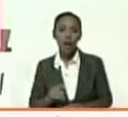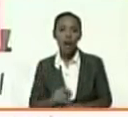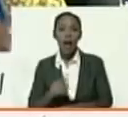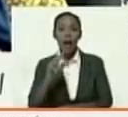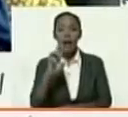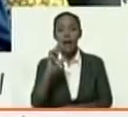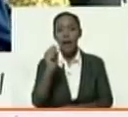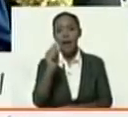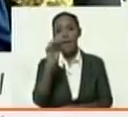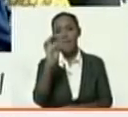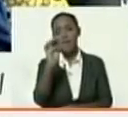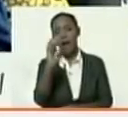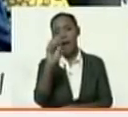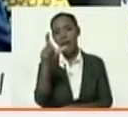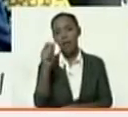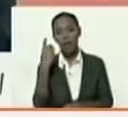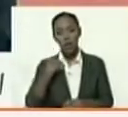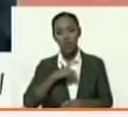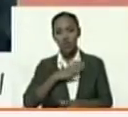ahí.